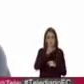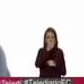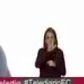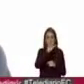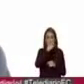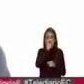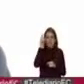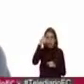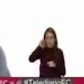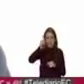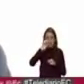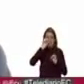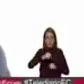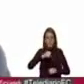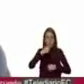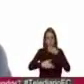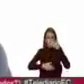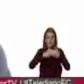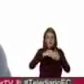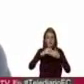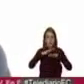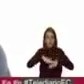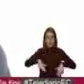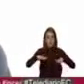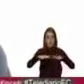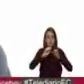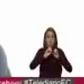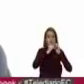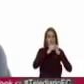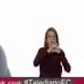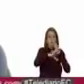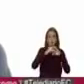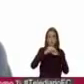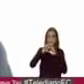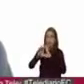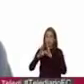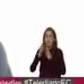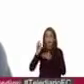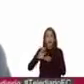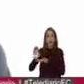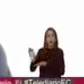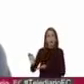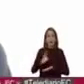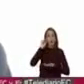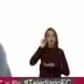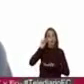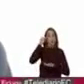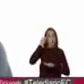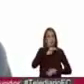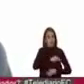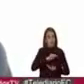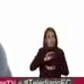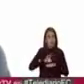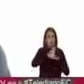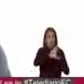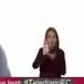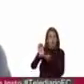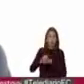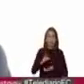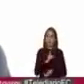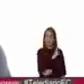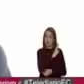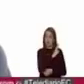explica justamente por una menor por un menor envío de recursos a los gobiernos autónomos. El dato exacto no lo tengo, y en el caso de las universidades